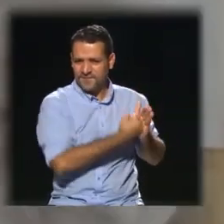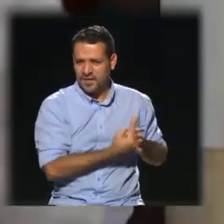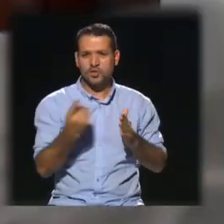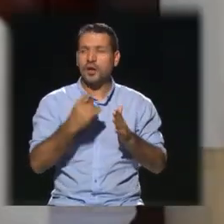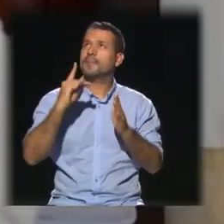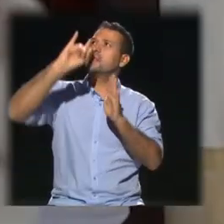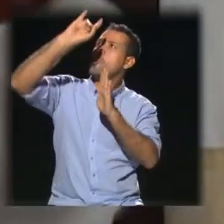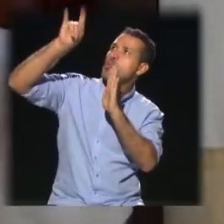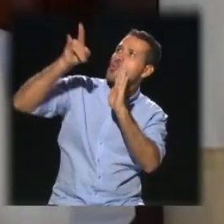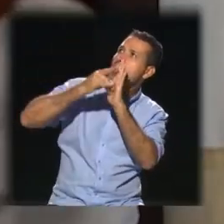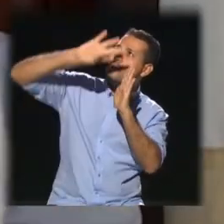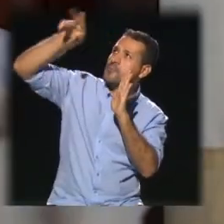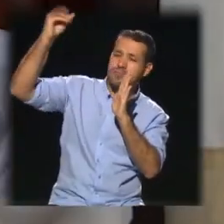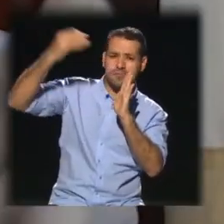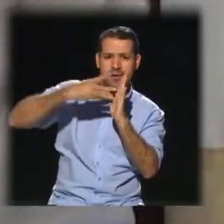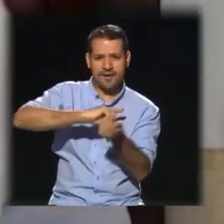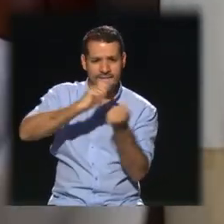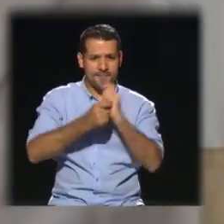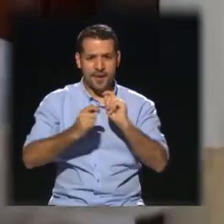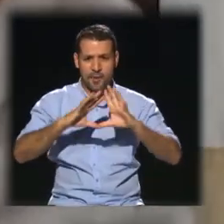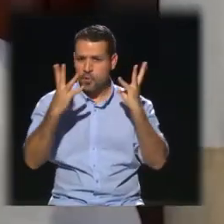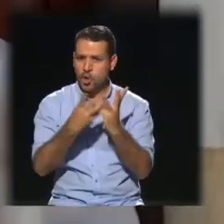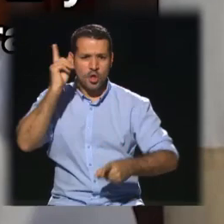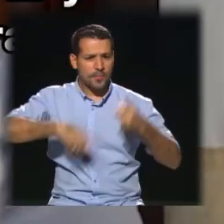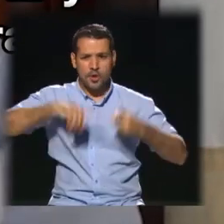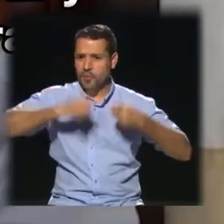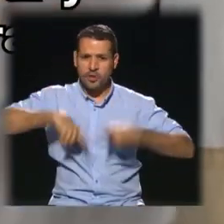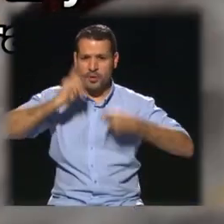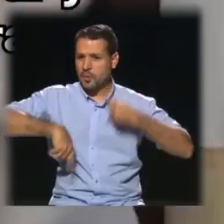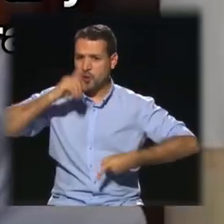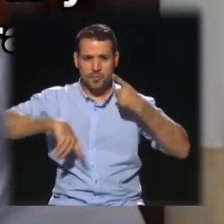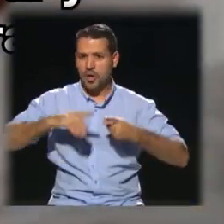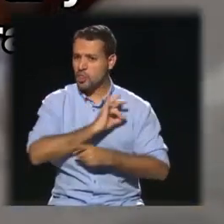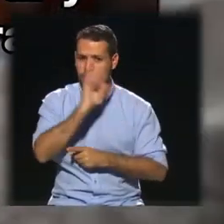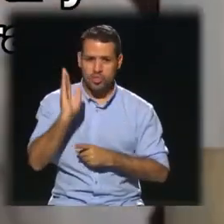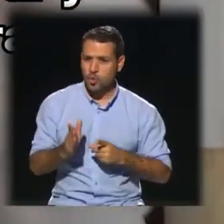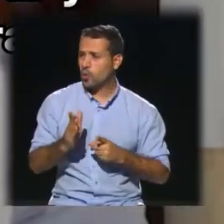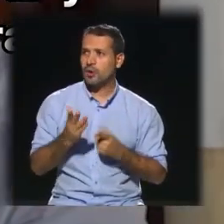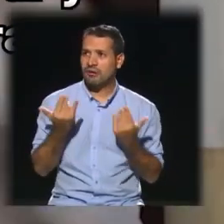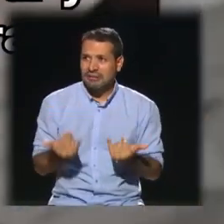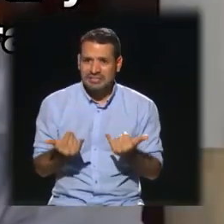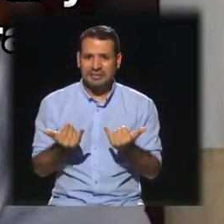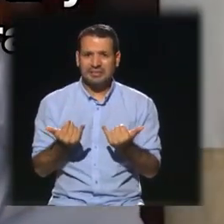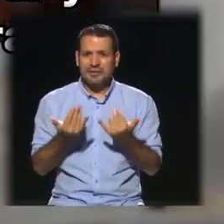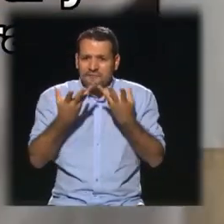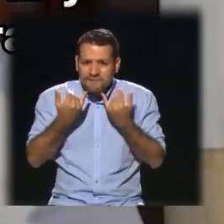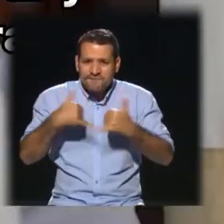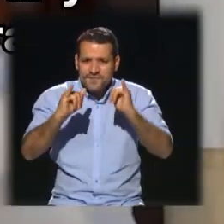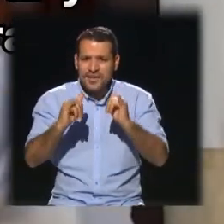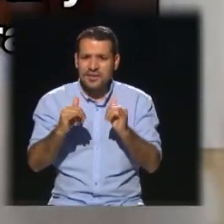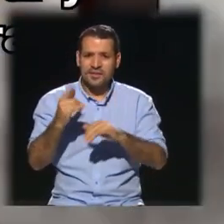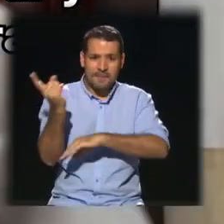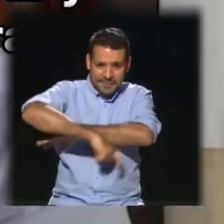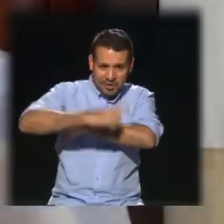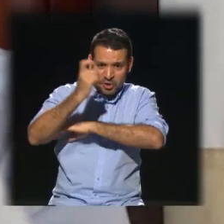cinética, solar. No, pues, cambiamos el mundo de un día para otro, que te pasa, eso no se puede hacer jamás, nunca. Entonces de un día para otro, se acabó esta vaina, se acabó la vaina del